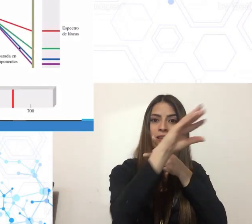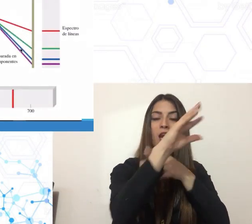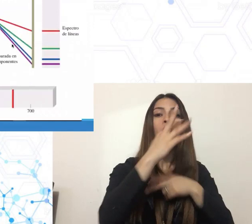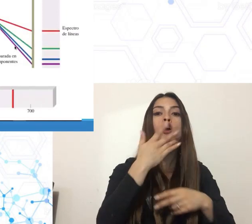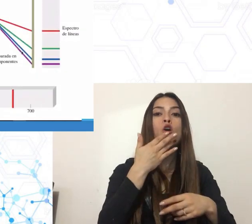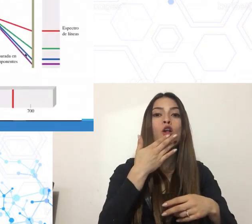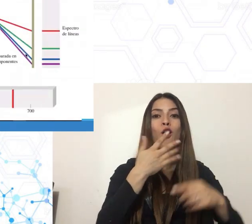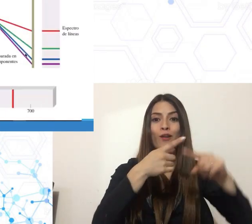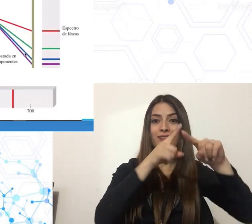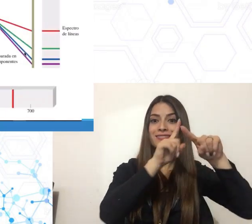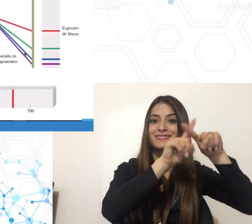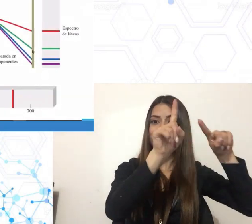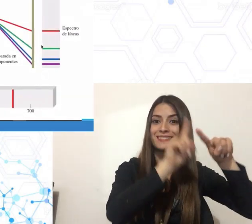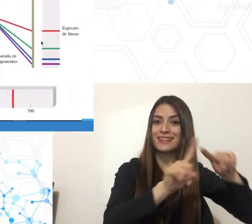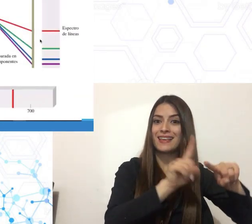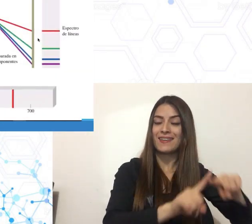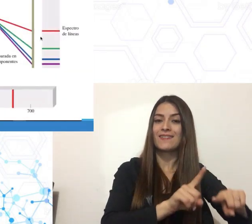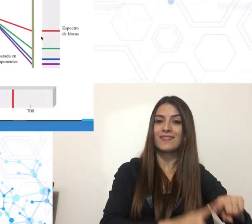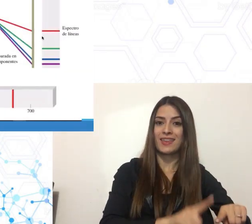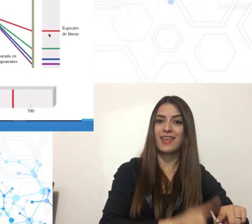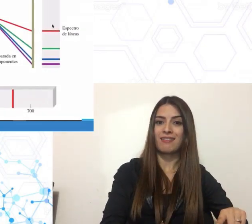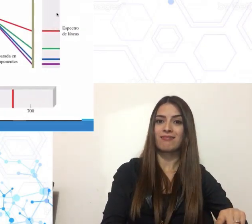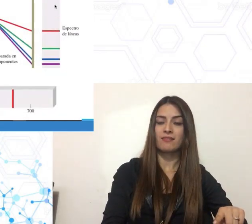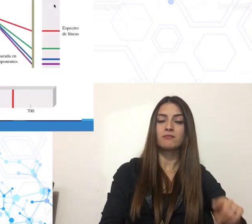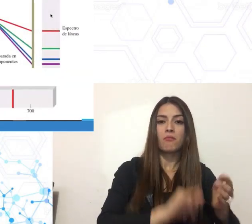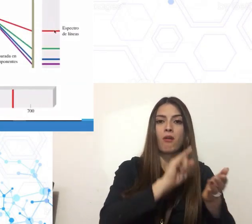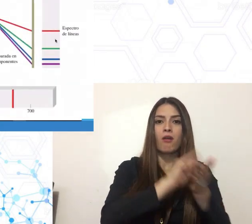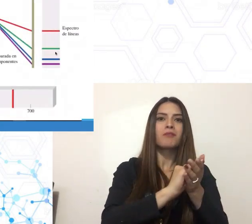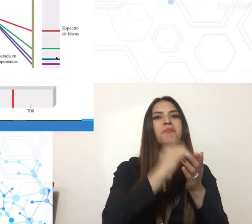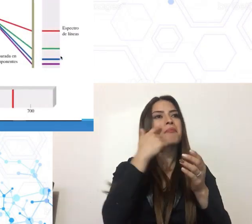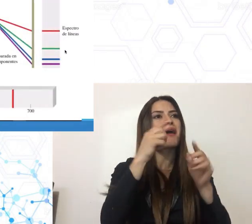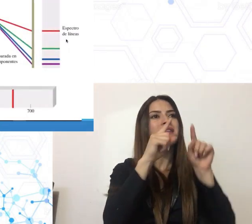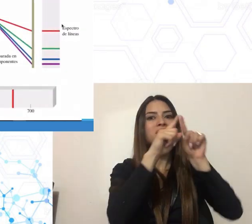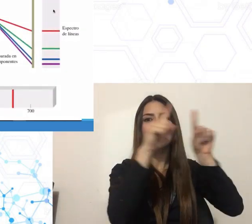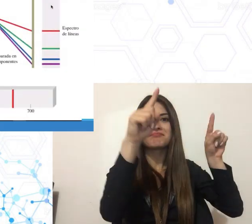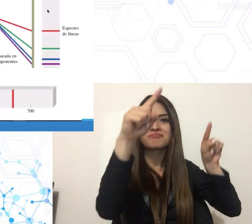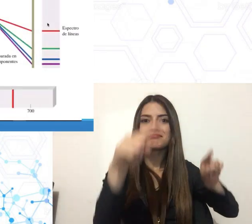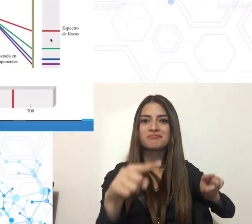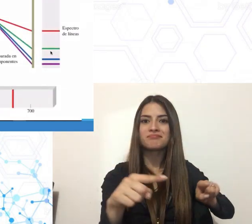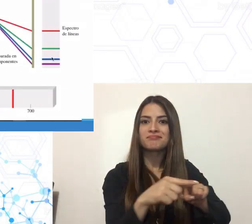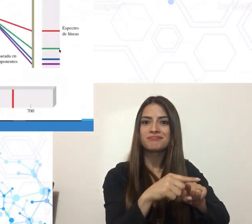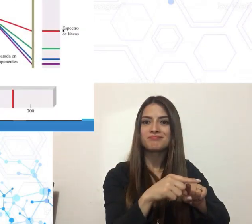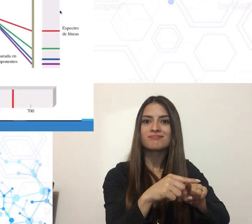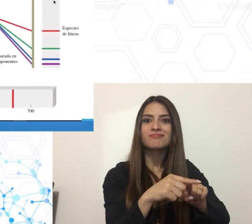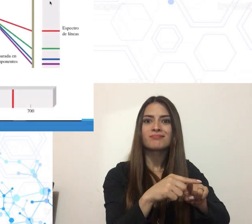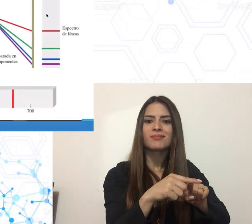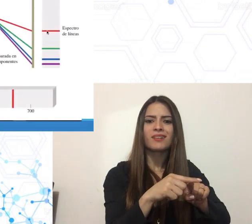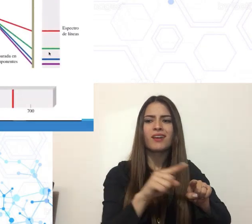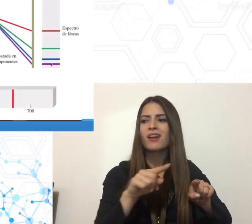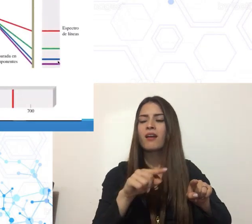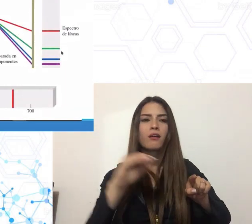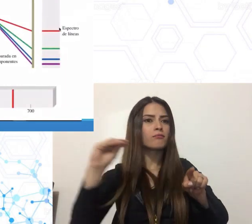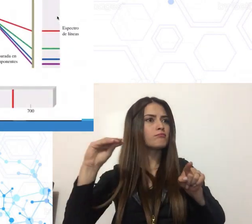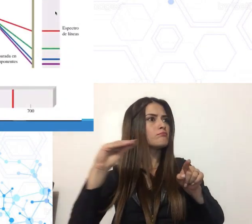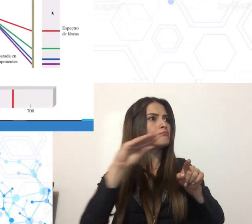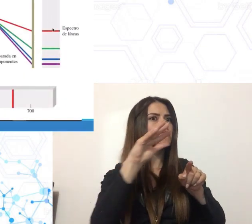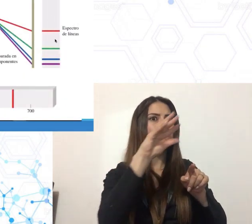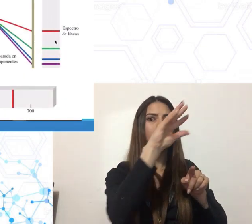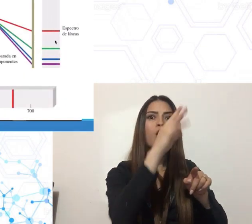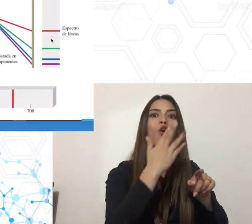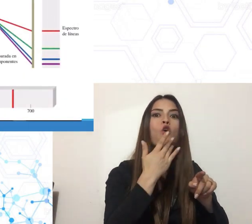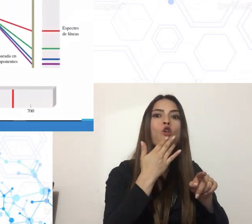radiaciones electromagnéticas que voy a poder observar en esto que voy a conocer como el